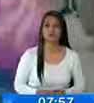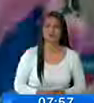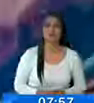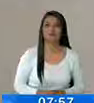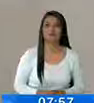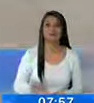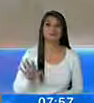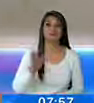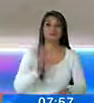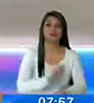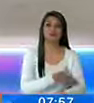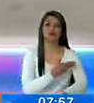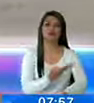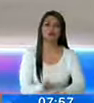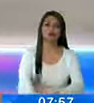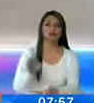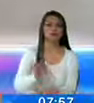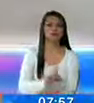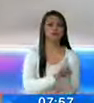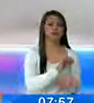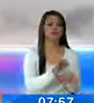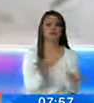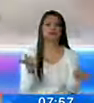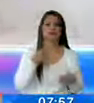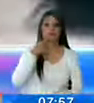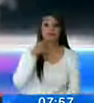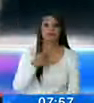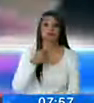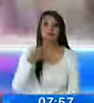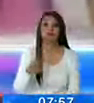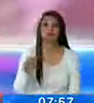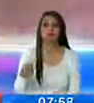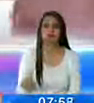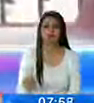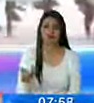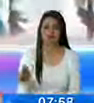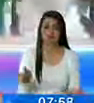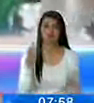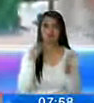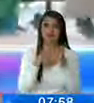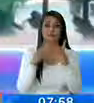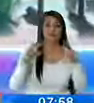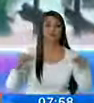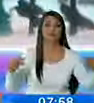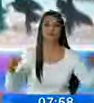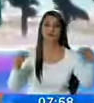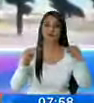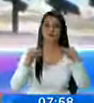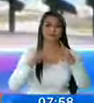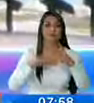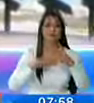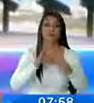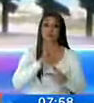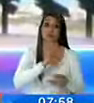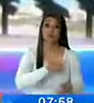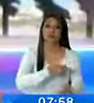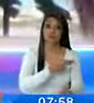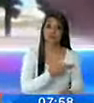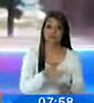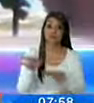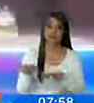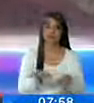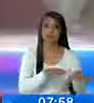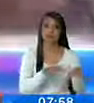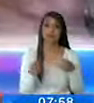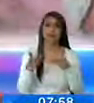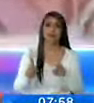Es la música tradicional de los Shuar. Se conjugan muchos factores como es la naturaleza, la vida religiosa y ceremonia de